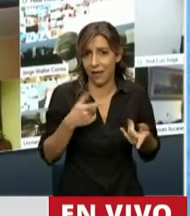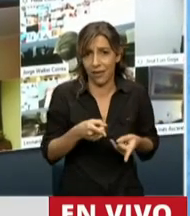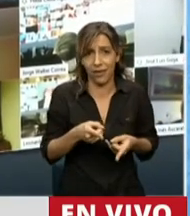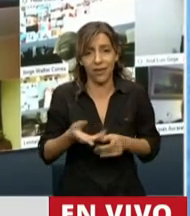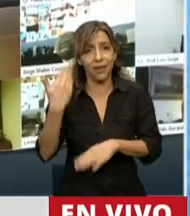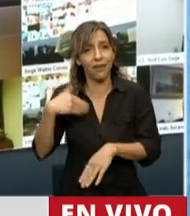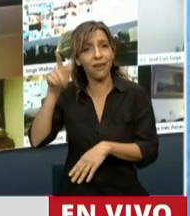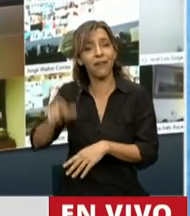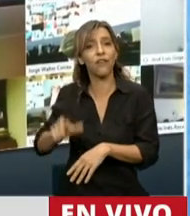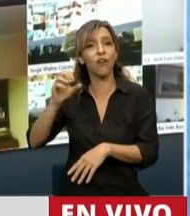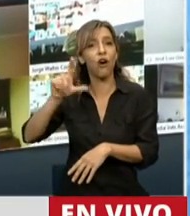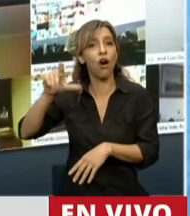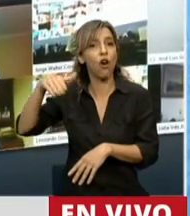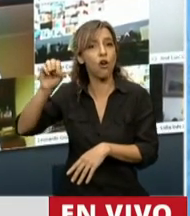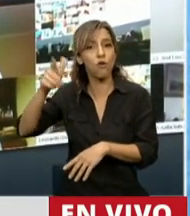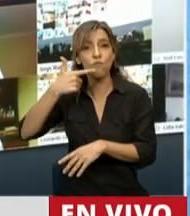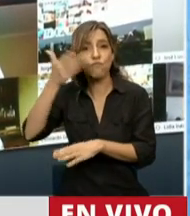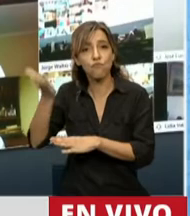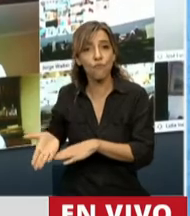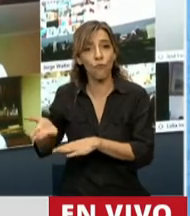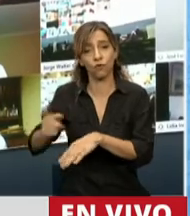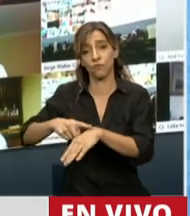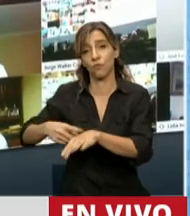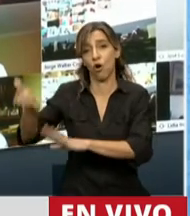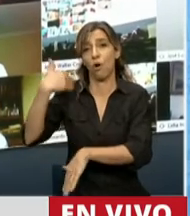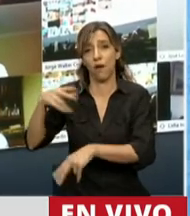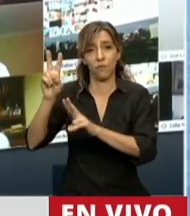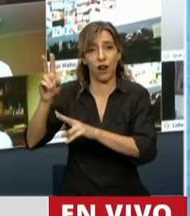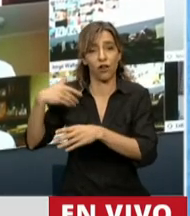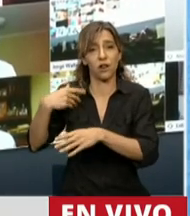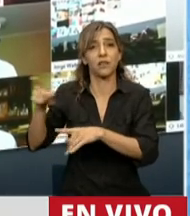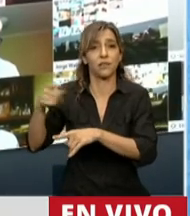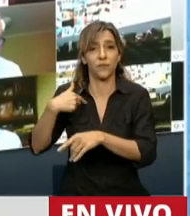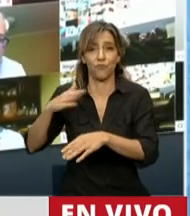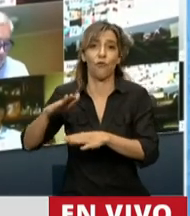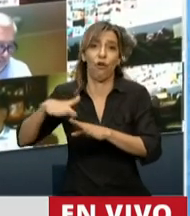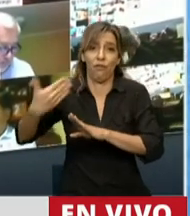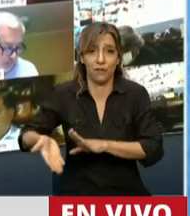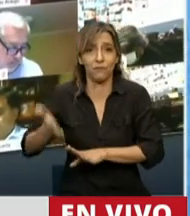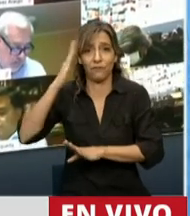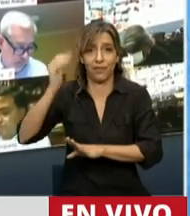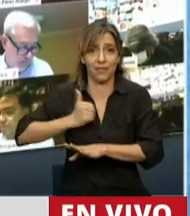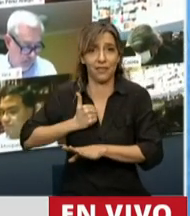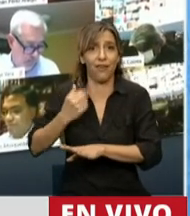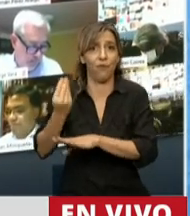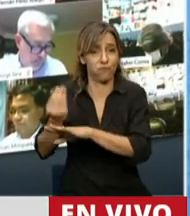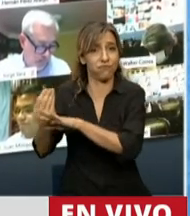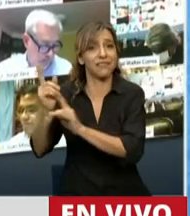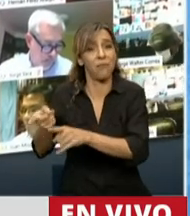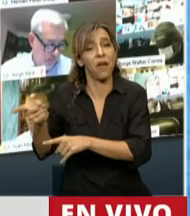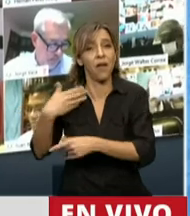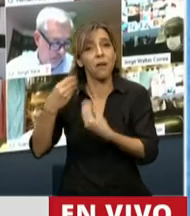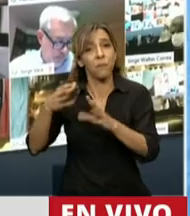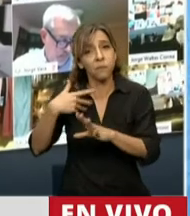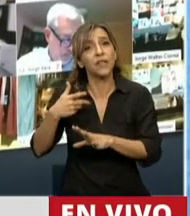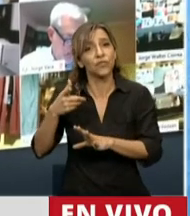resistencia peronista y denunciante del fraude de la deuda externa de la última dictadura cívico-militar, impulsó una causa donde finalmente